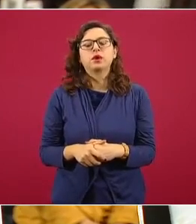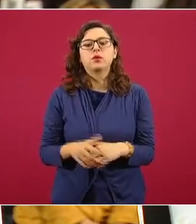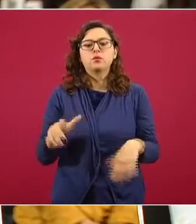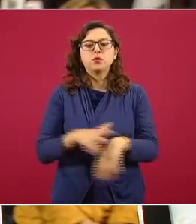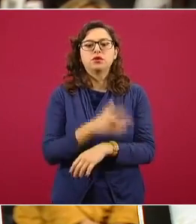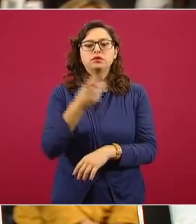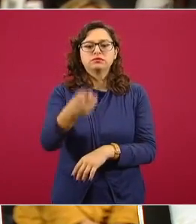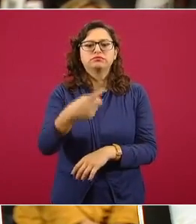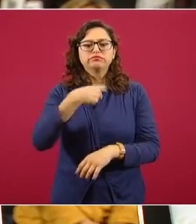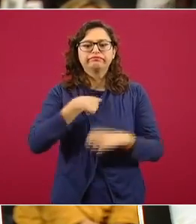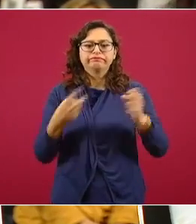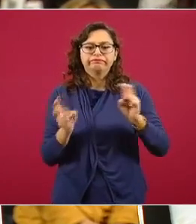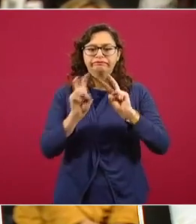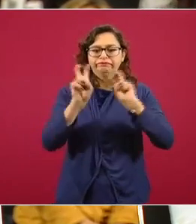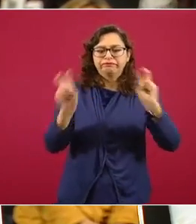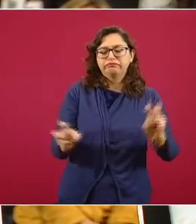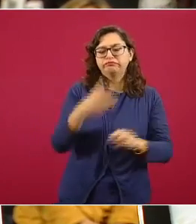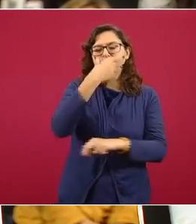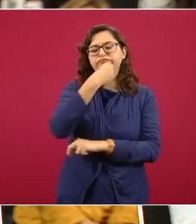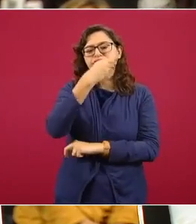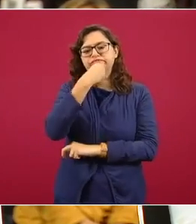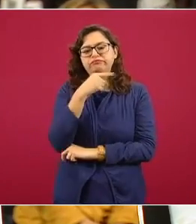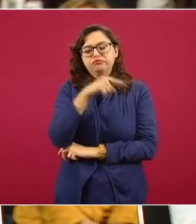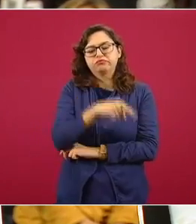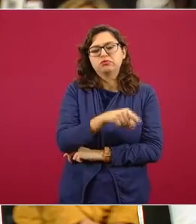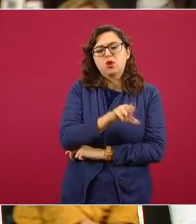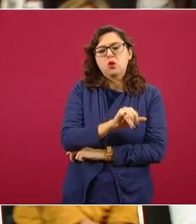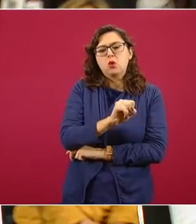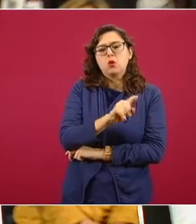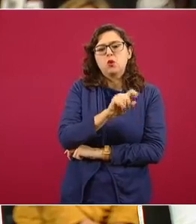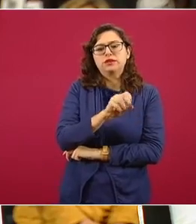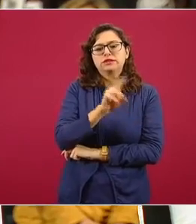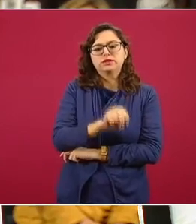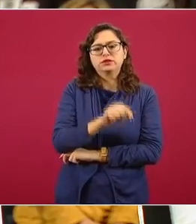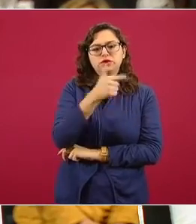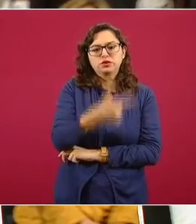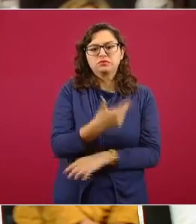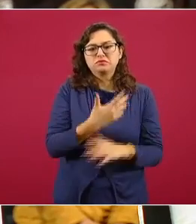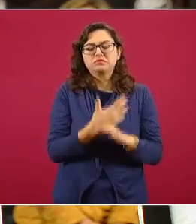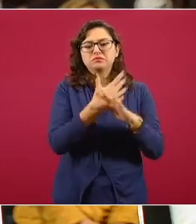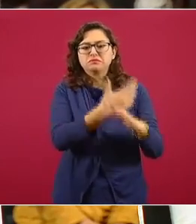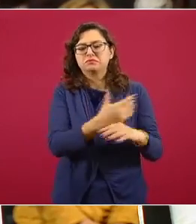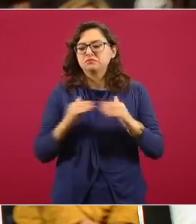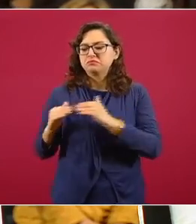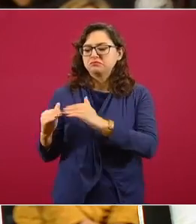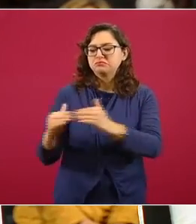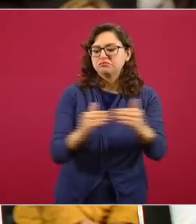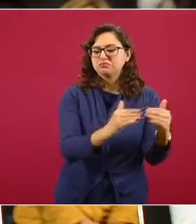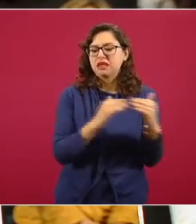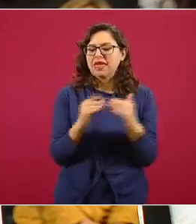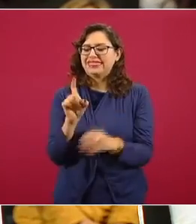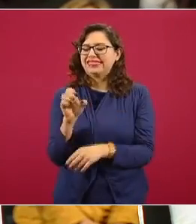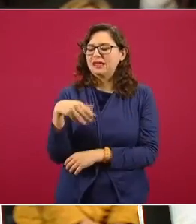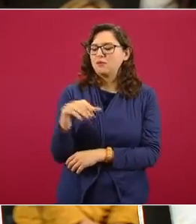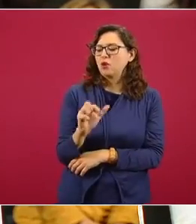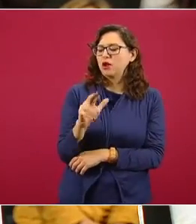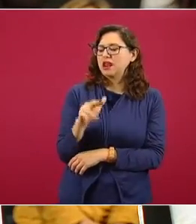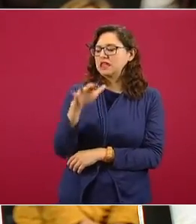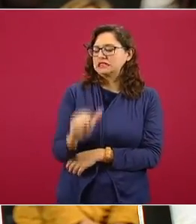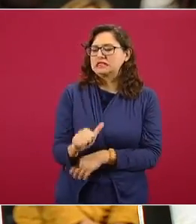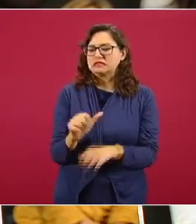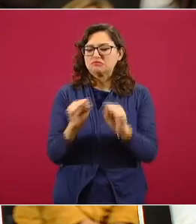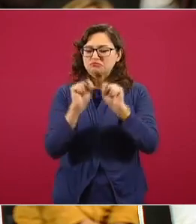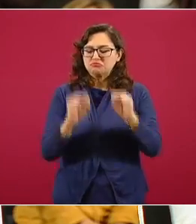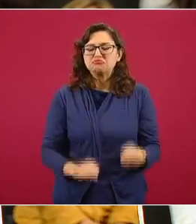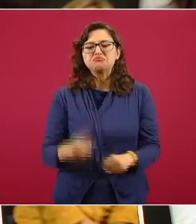que ha tenido la humanidad. Winston Churchill decía que la democracia es el menos malo de los sistemas políticos. Usted ha comentado en varias ocasiones